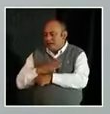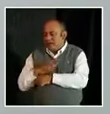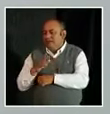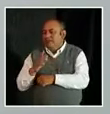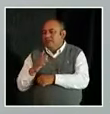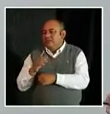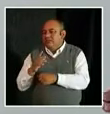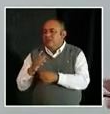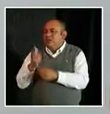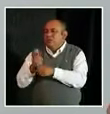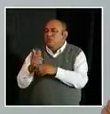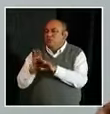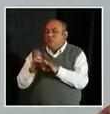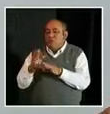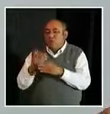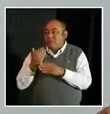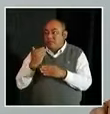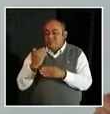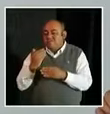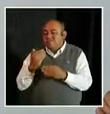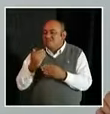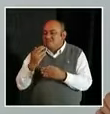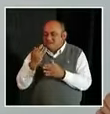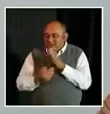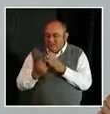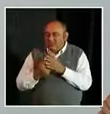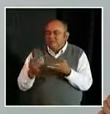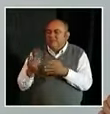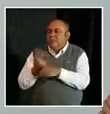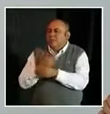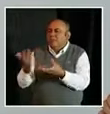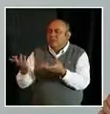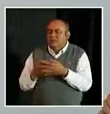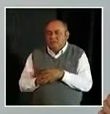los aforos esperados. Sí, mira,